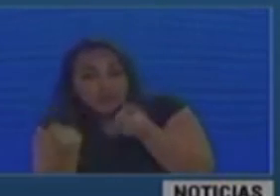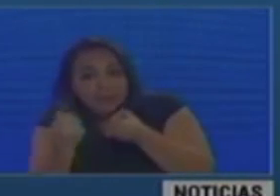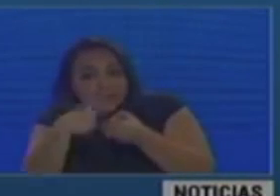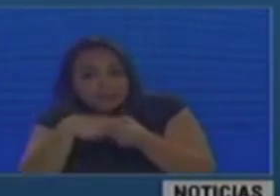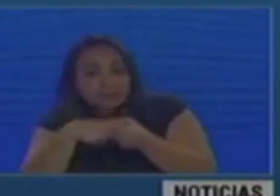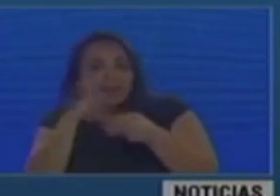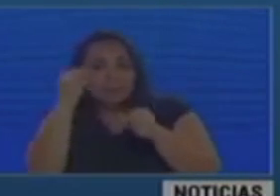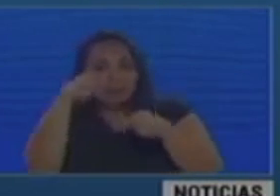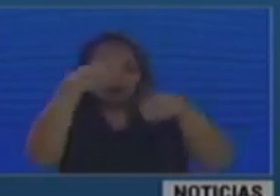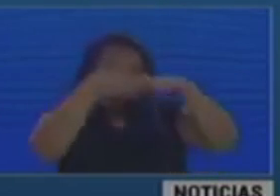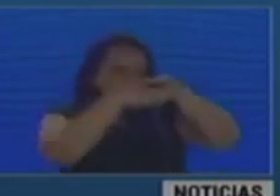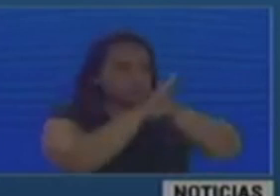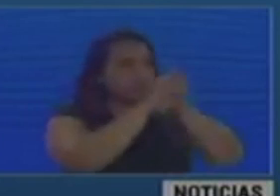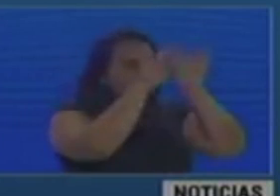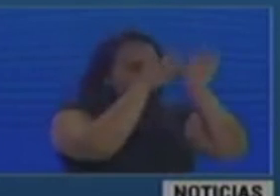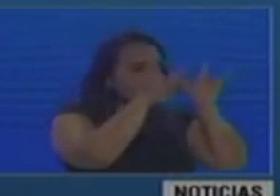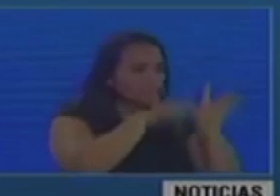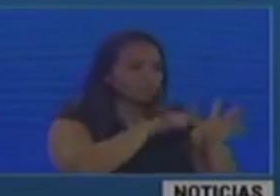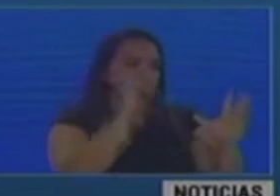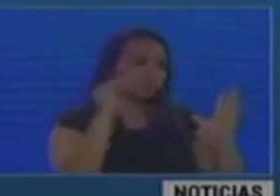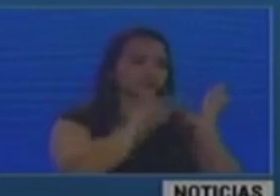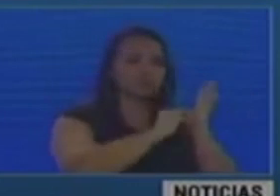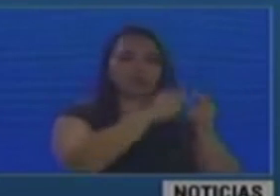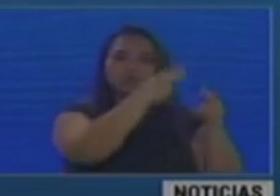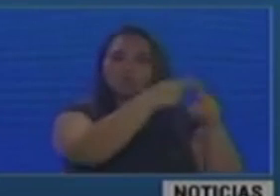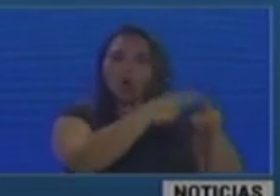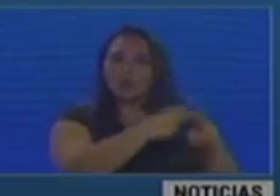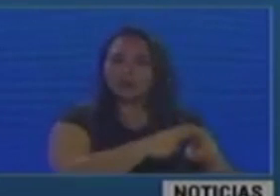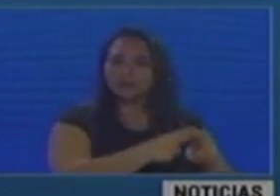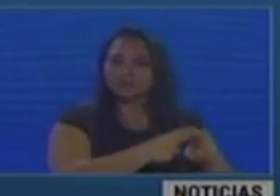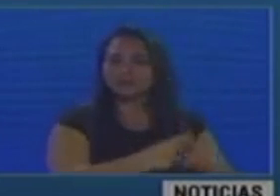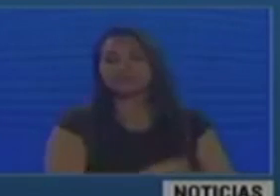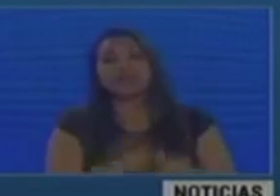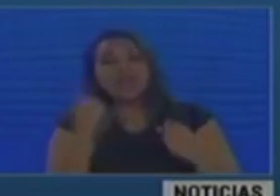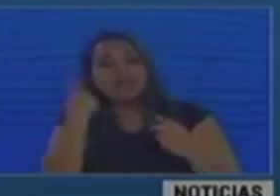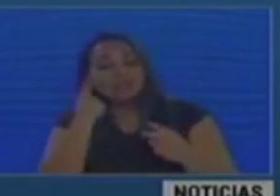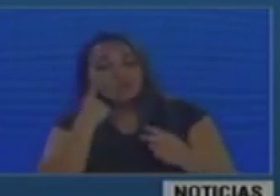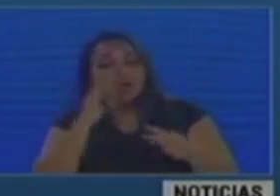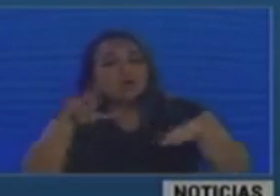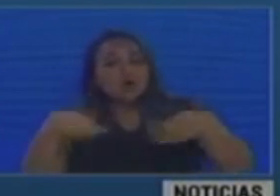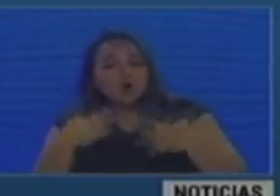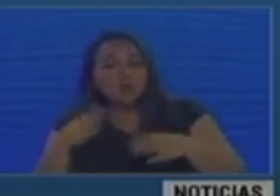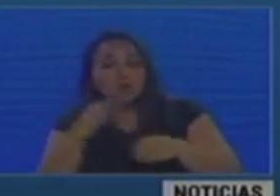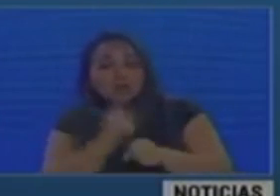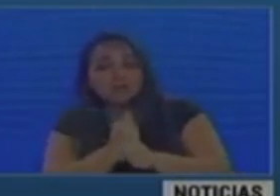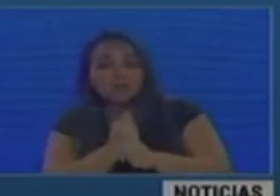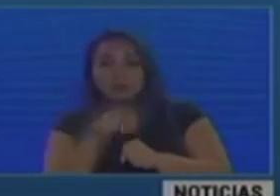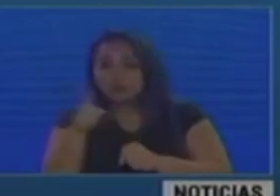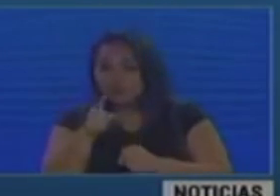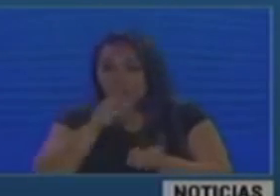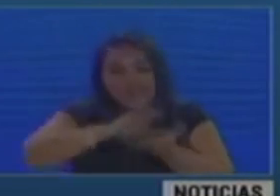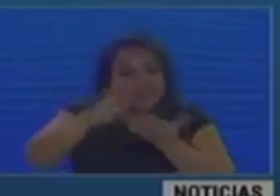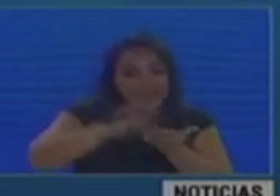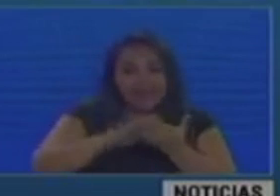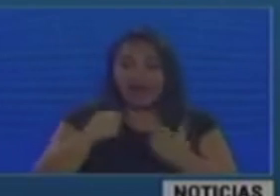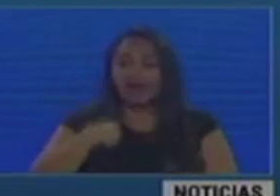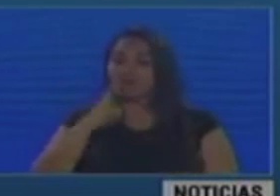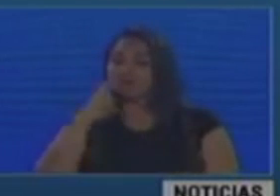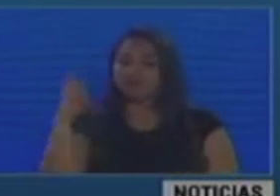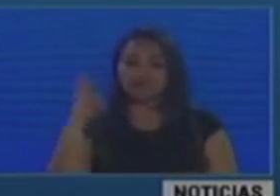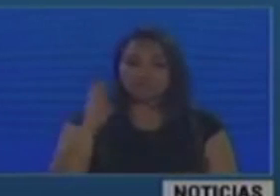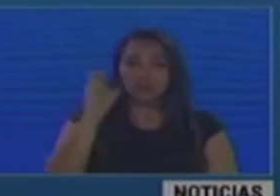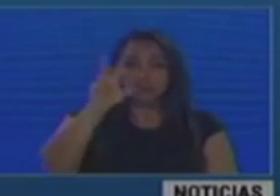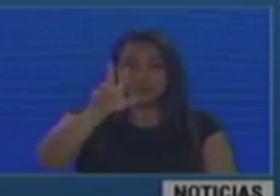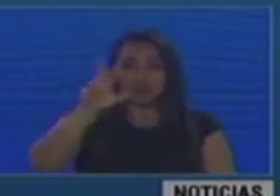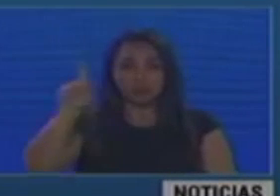queremos saber cómo lo estamos haciendo y cómo podemos servir mejor. 311 para sus quejas o denuncias ciudadanas